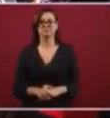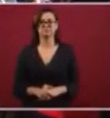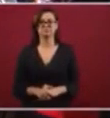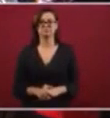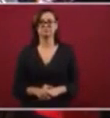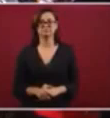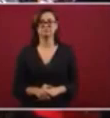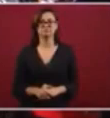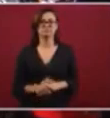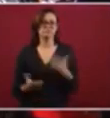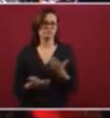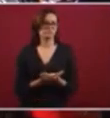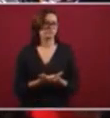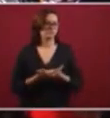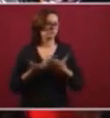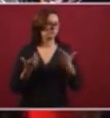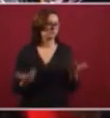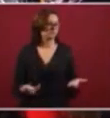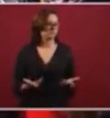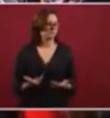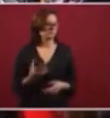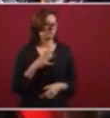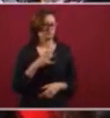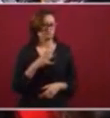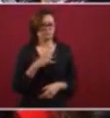Ahora hay una asociación que se llama